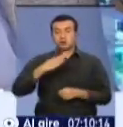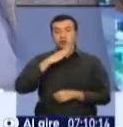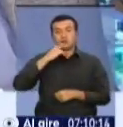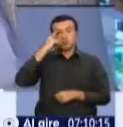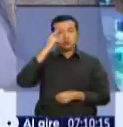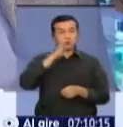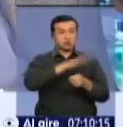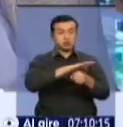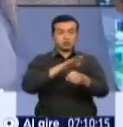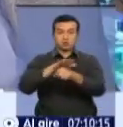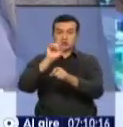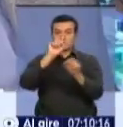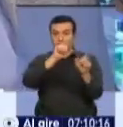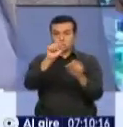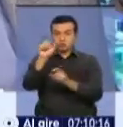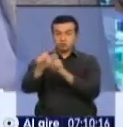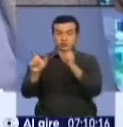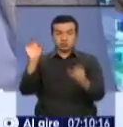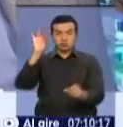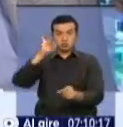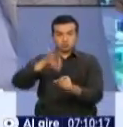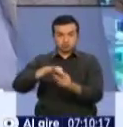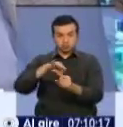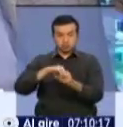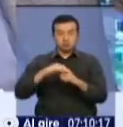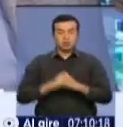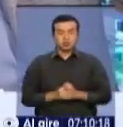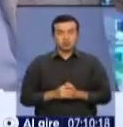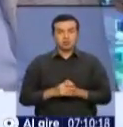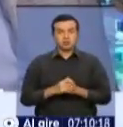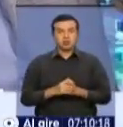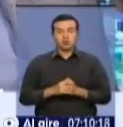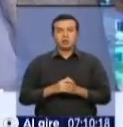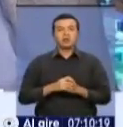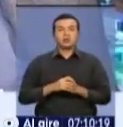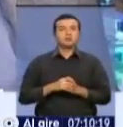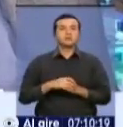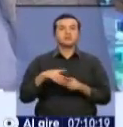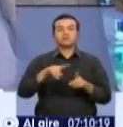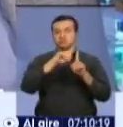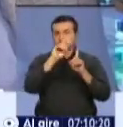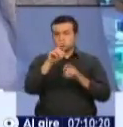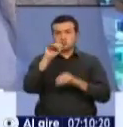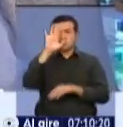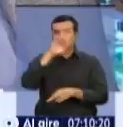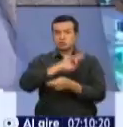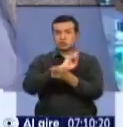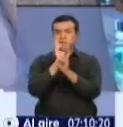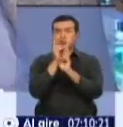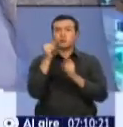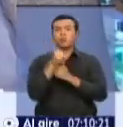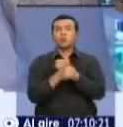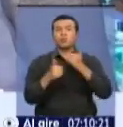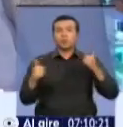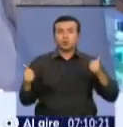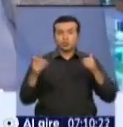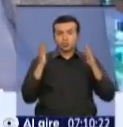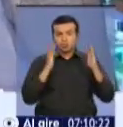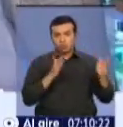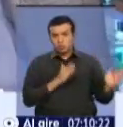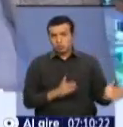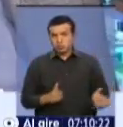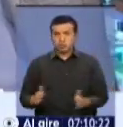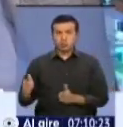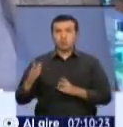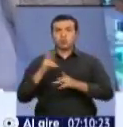convocó a consulta popular y una de las principales consultas y reformas fue la reorganización